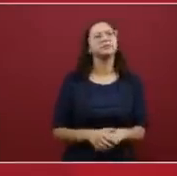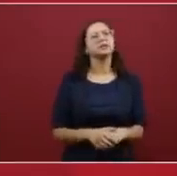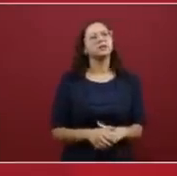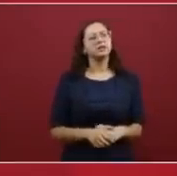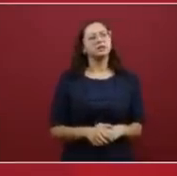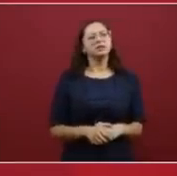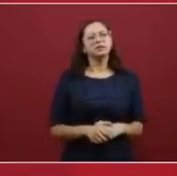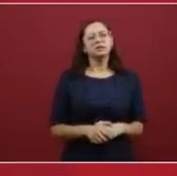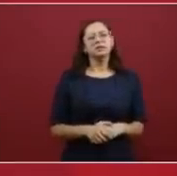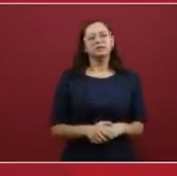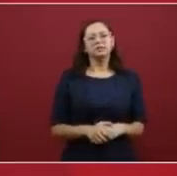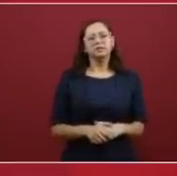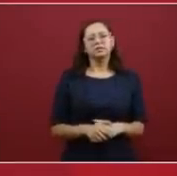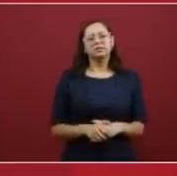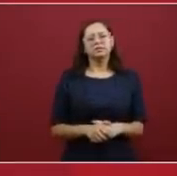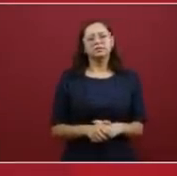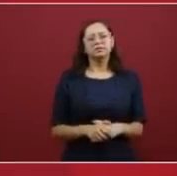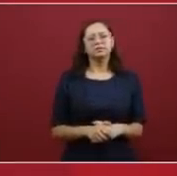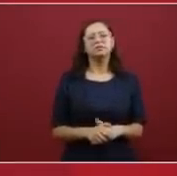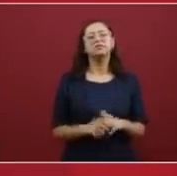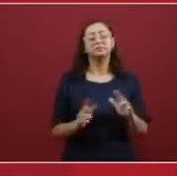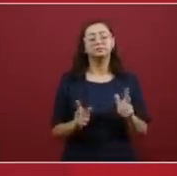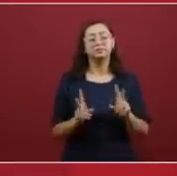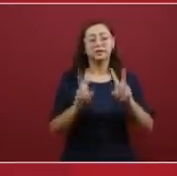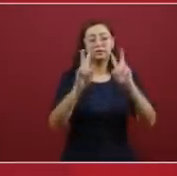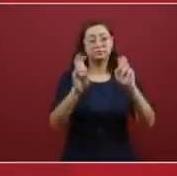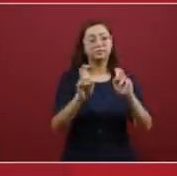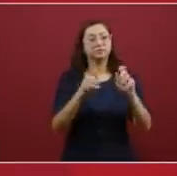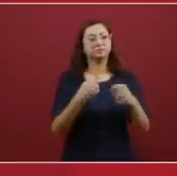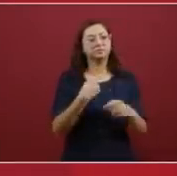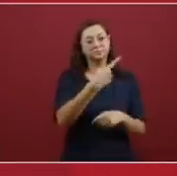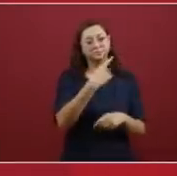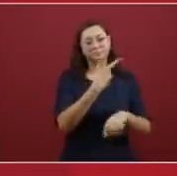lo de la cooperación para el desarrollo,